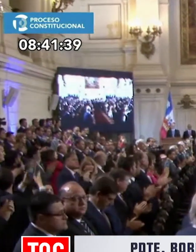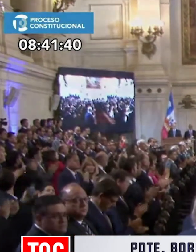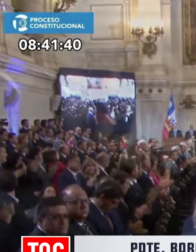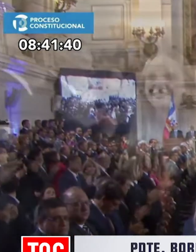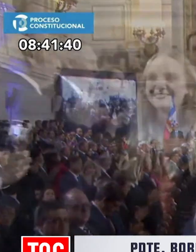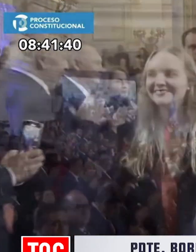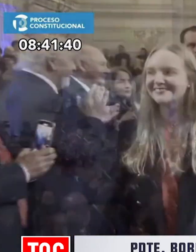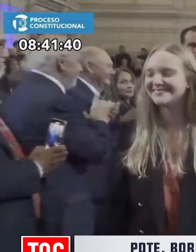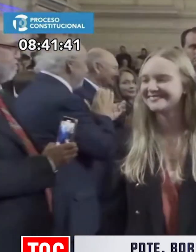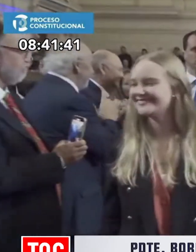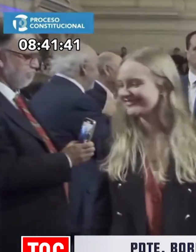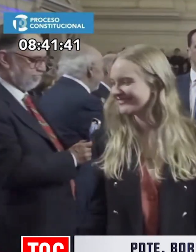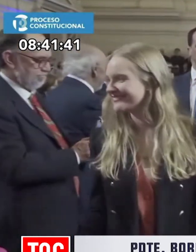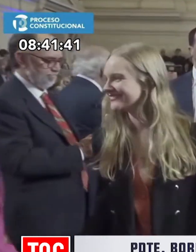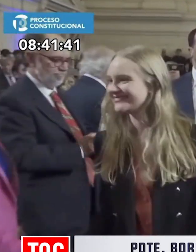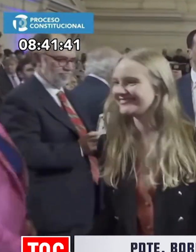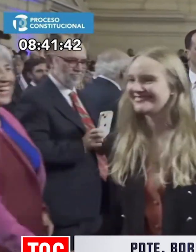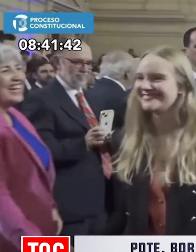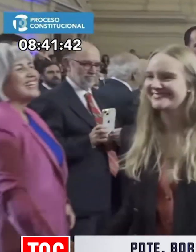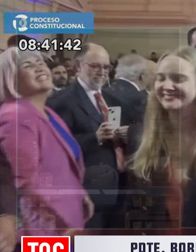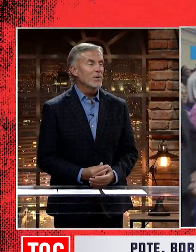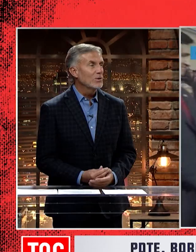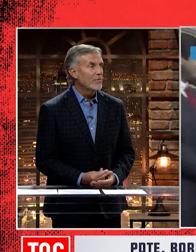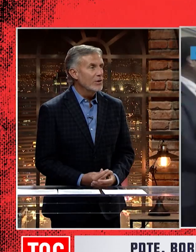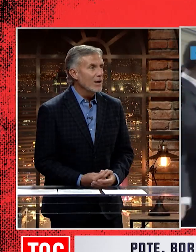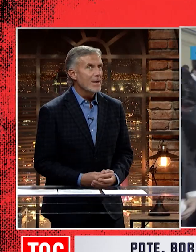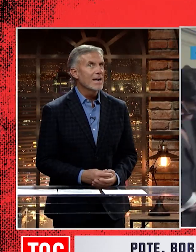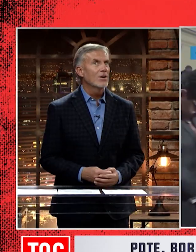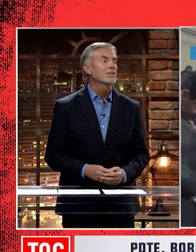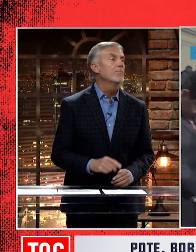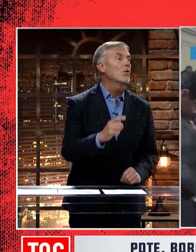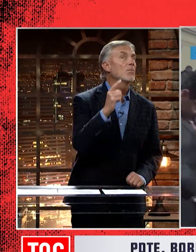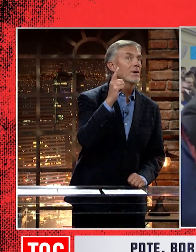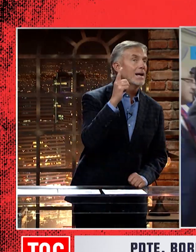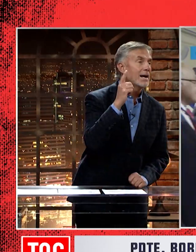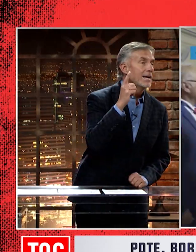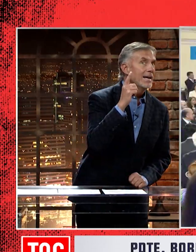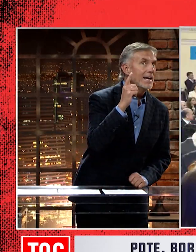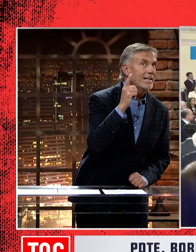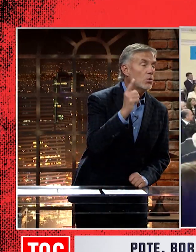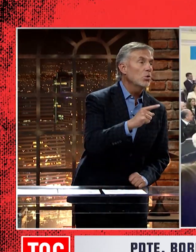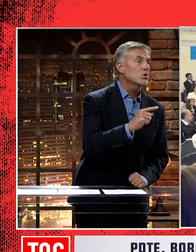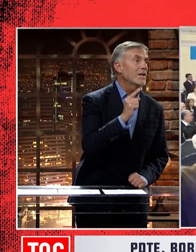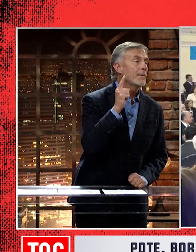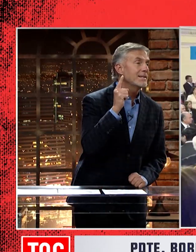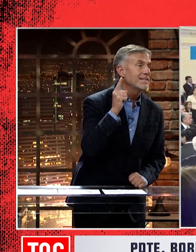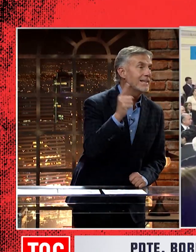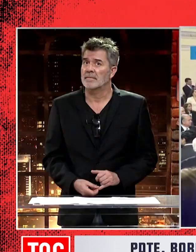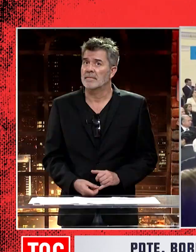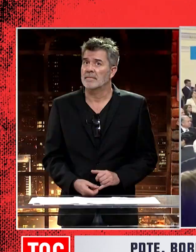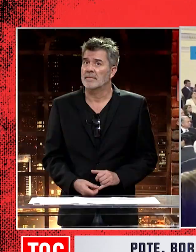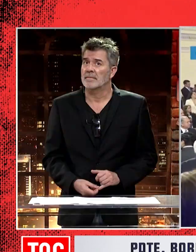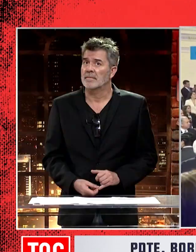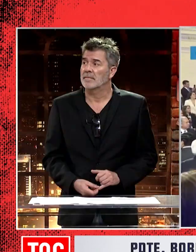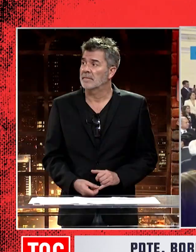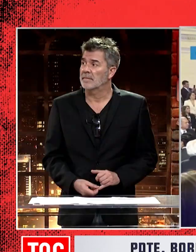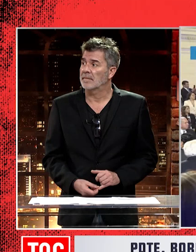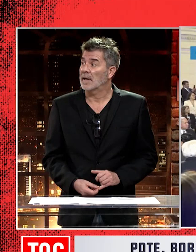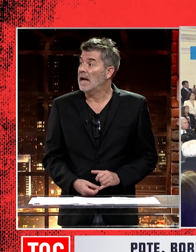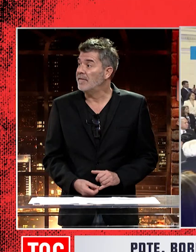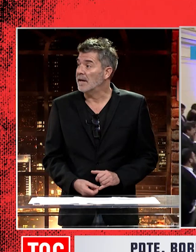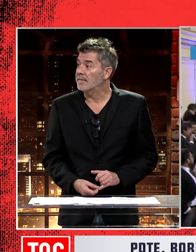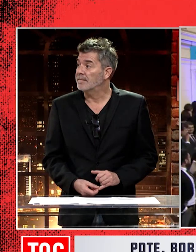No. ¿Será porque hacía un poquito de frío en la mañana? No, tampoco por el discurso de la presidenta del